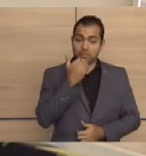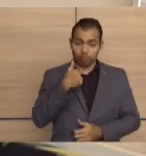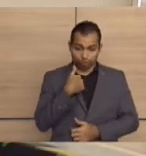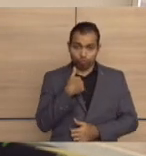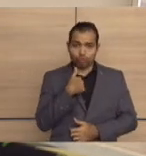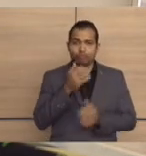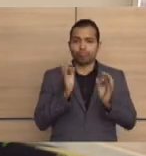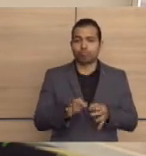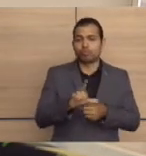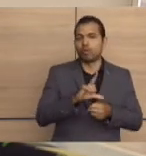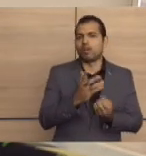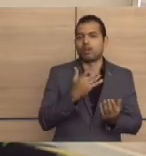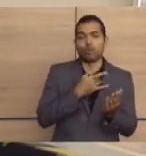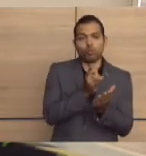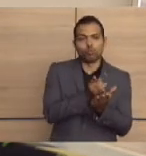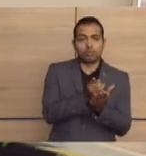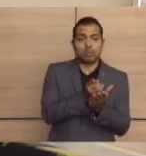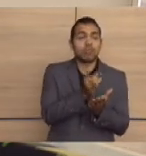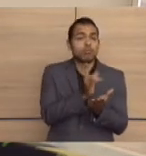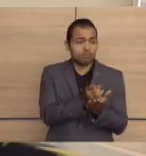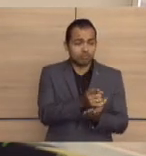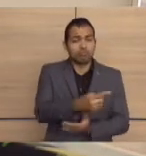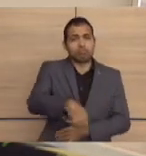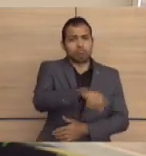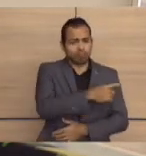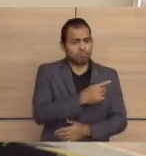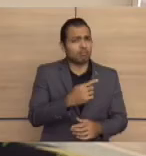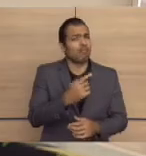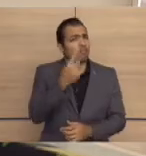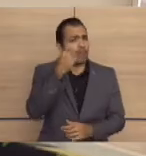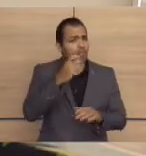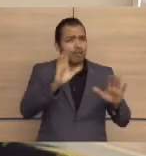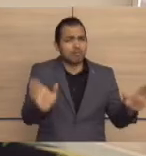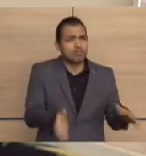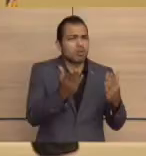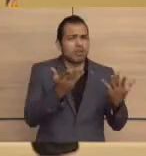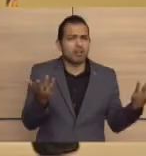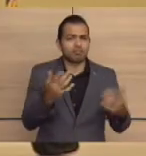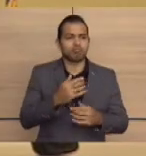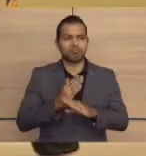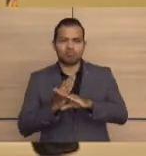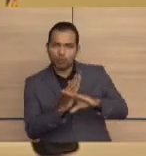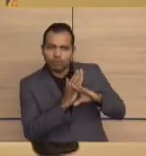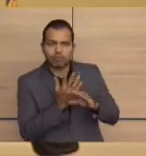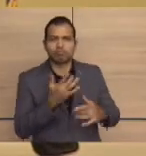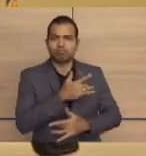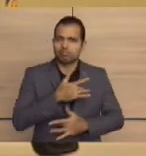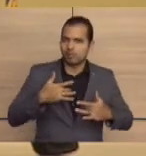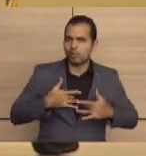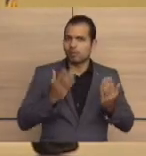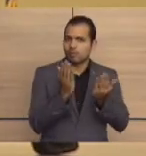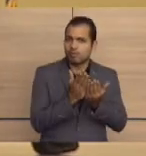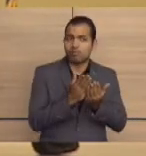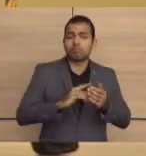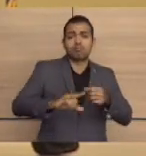ciudad, una localidad que tiene muchos retos por mejorar en cuanto a seguridad, salud, educación. De